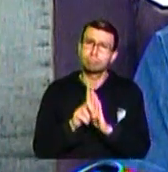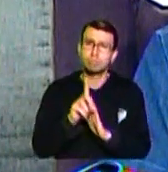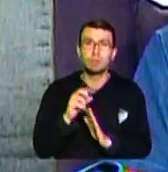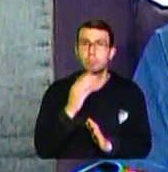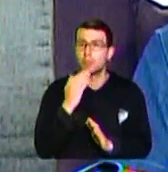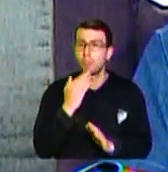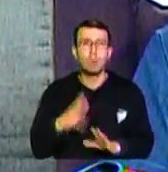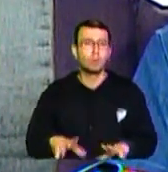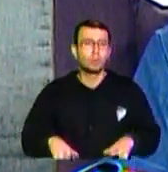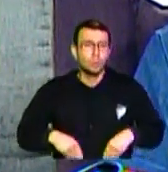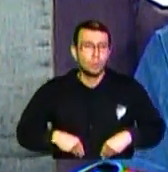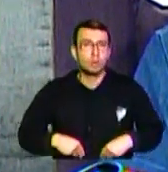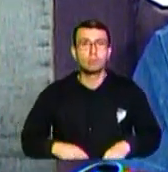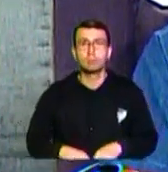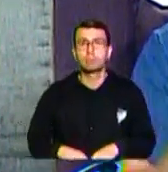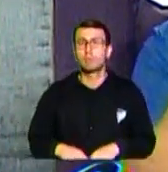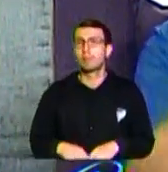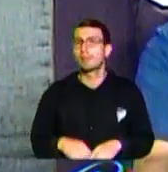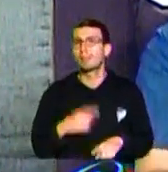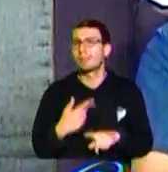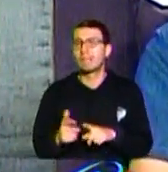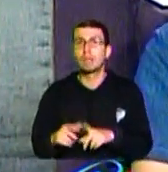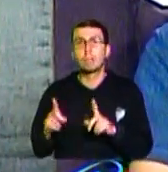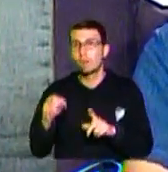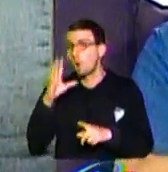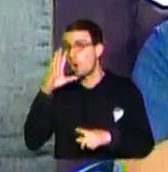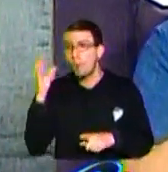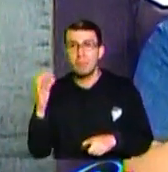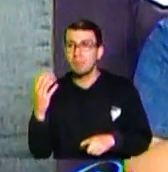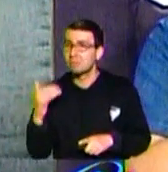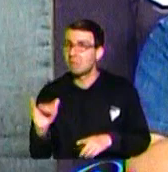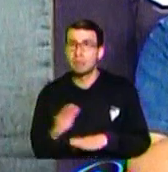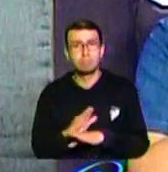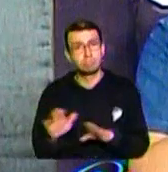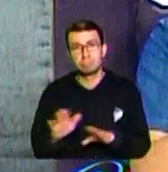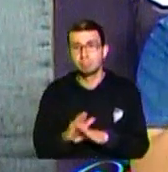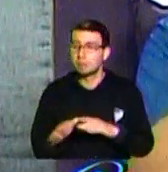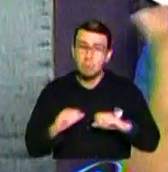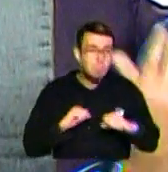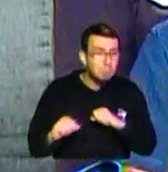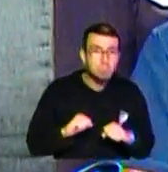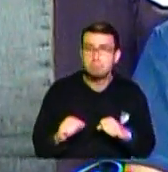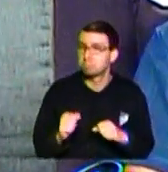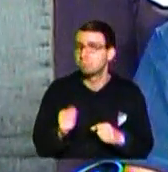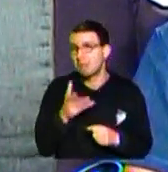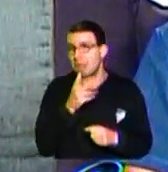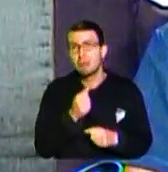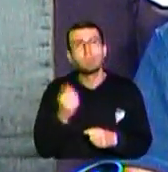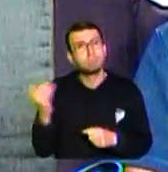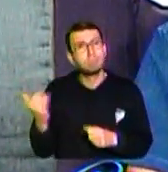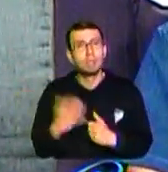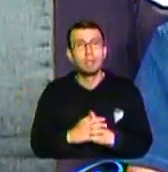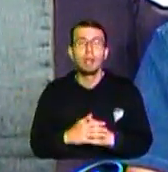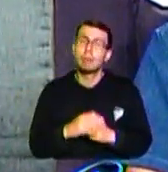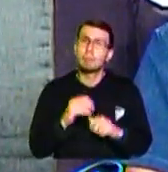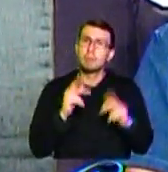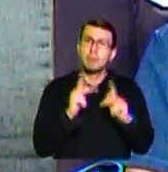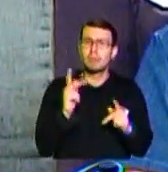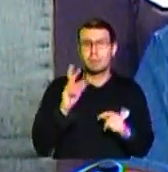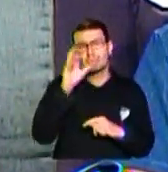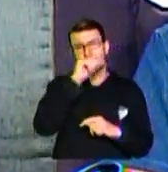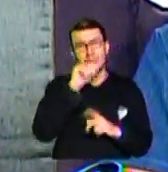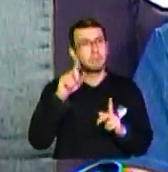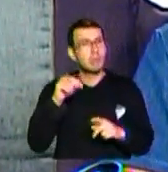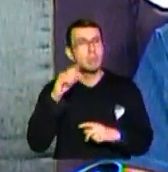andropausia, ese manejo hormonal. Pero entonces la gente ha captado, y los médicos